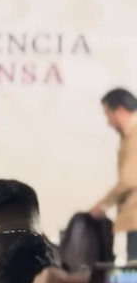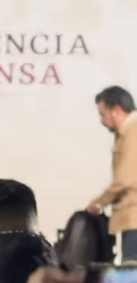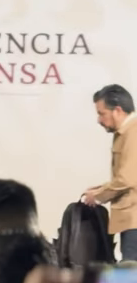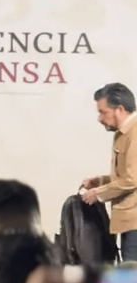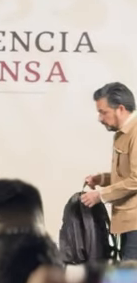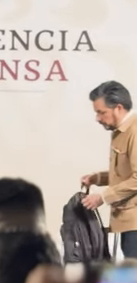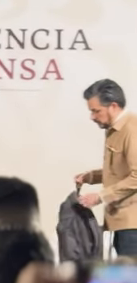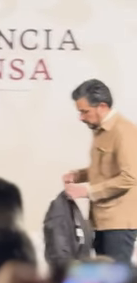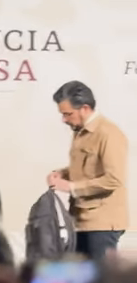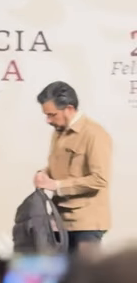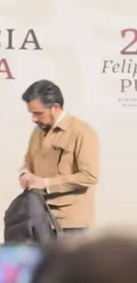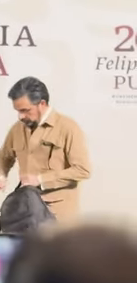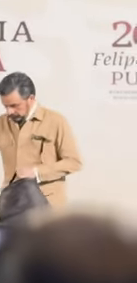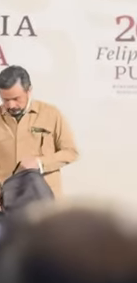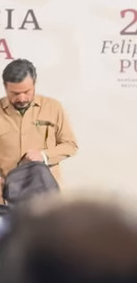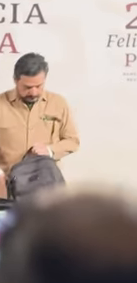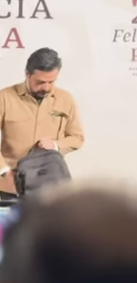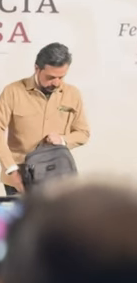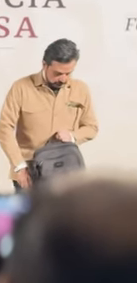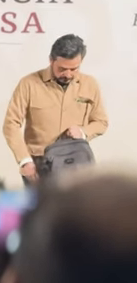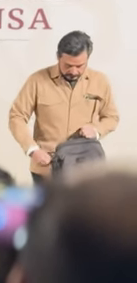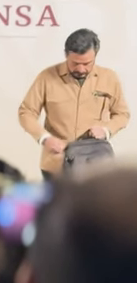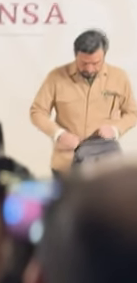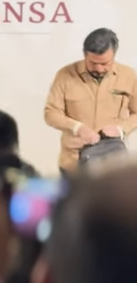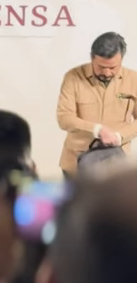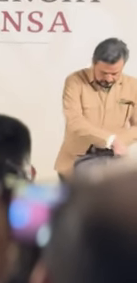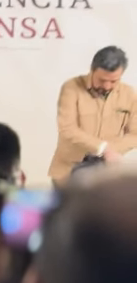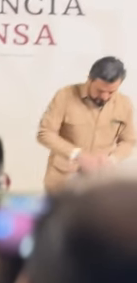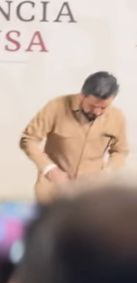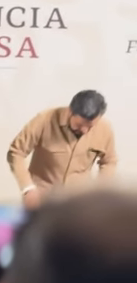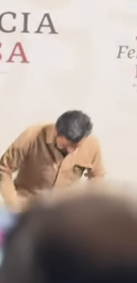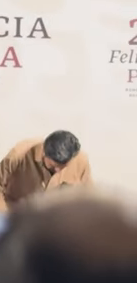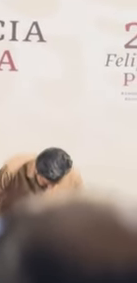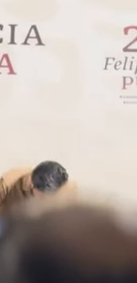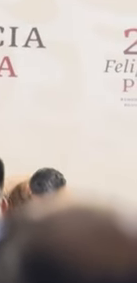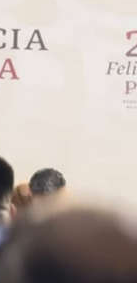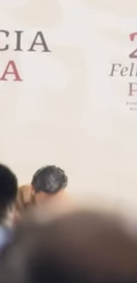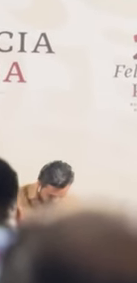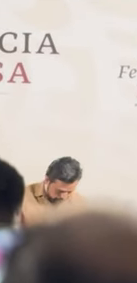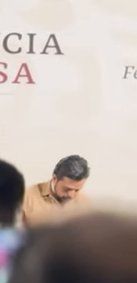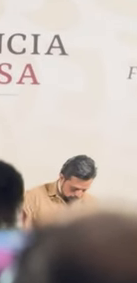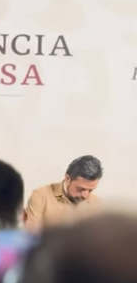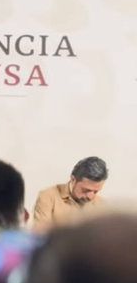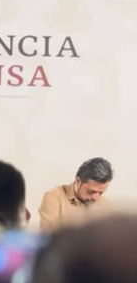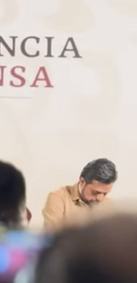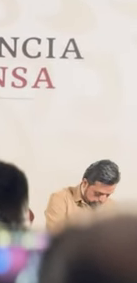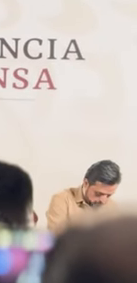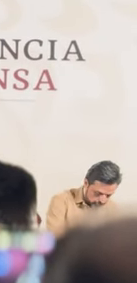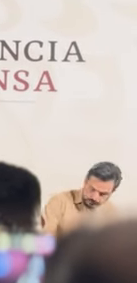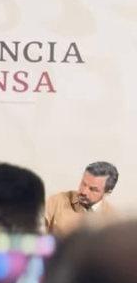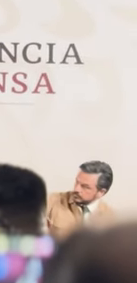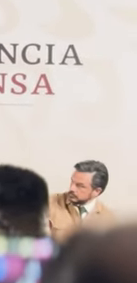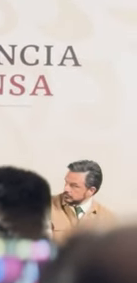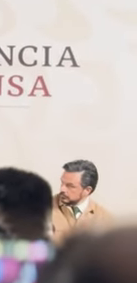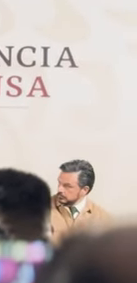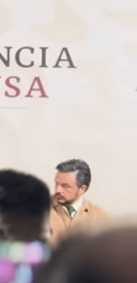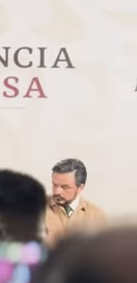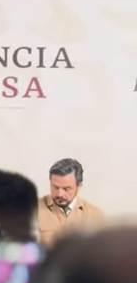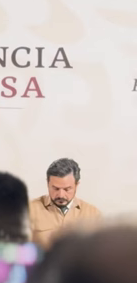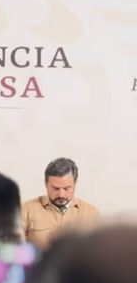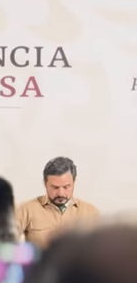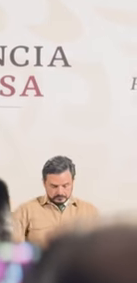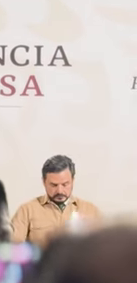Bueno, vamos a informar como todos los martes sobre